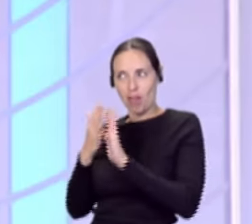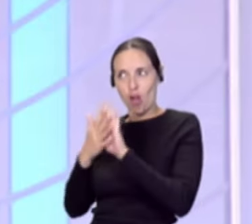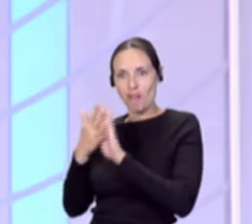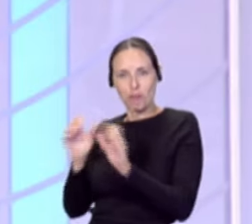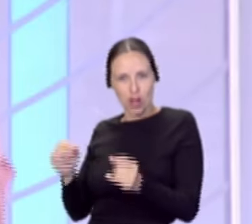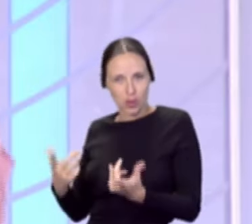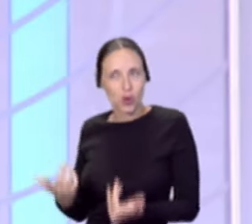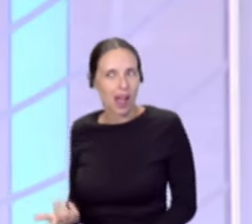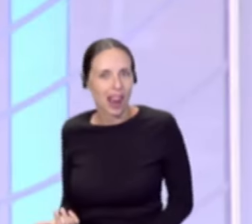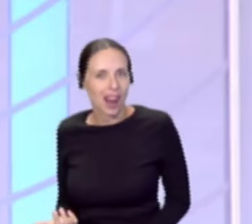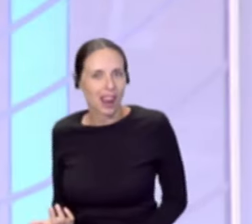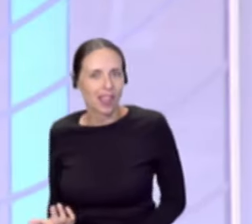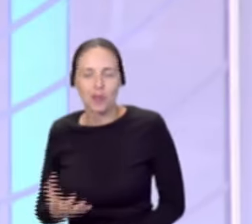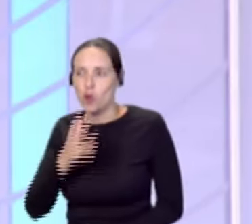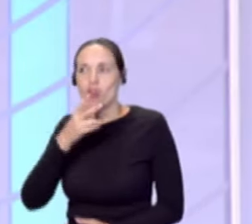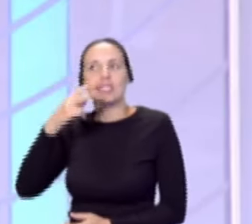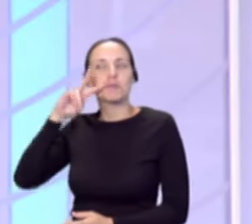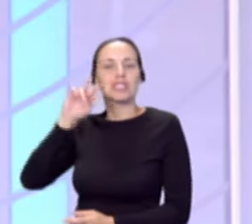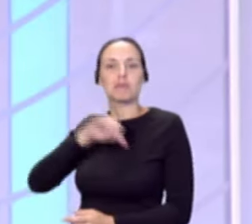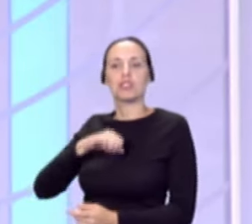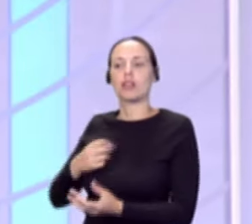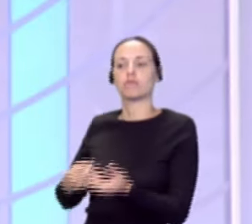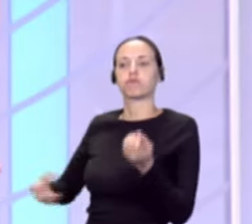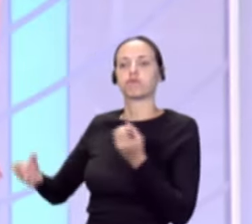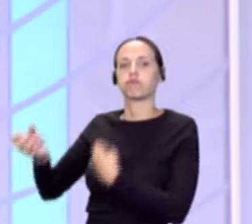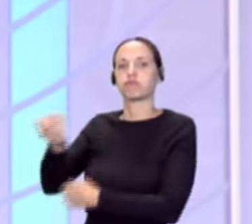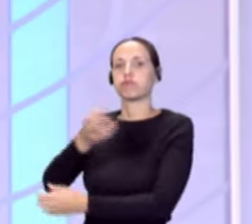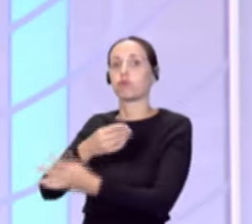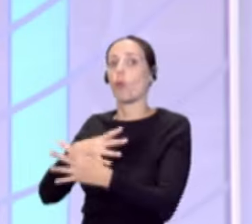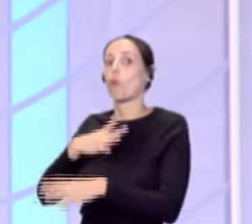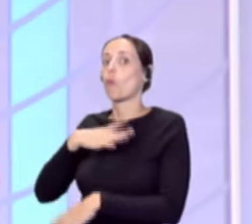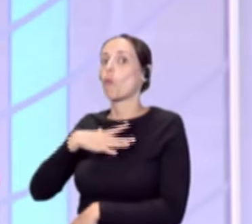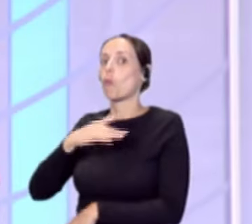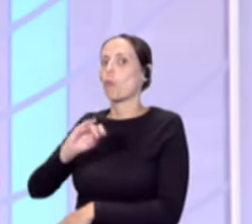naturalidad, contamos experiencias personales que a lo mejor no contamos